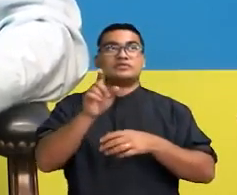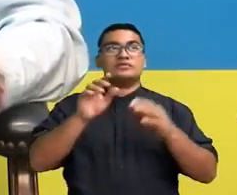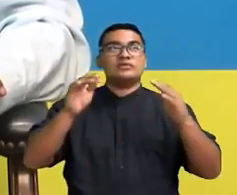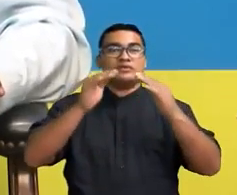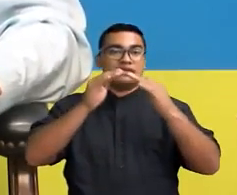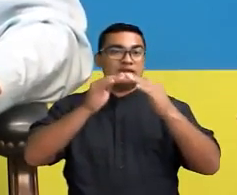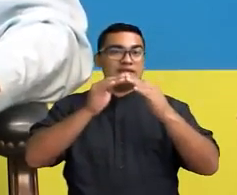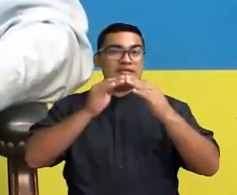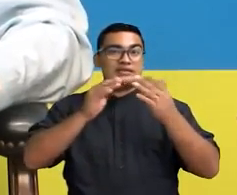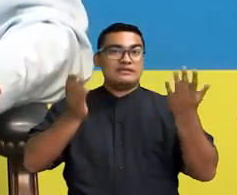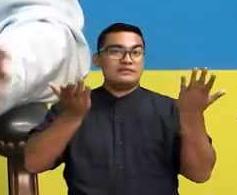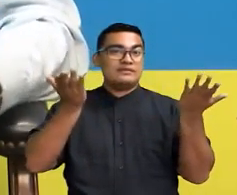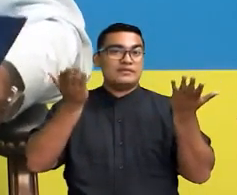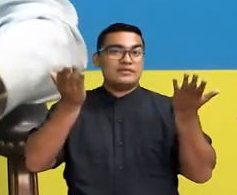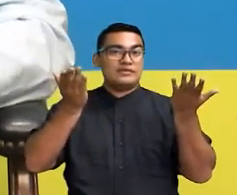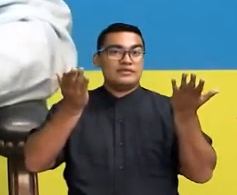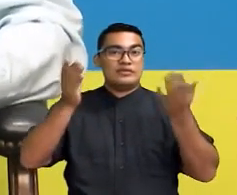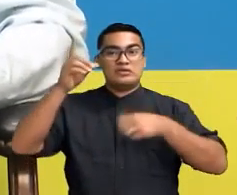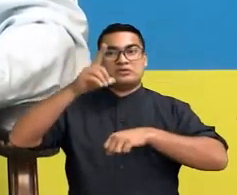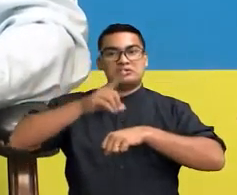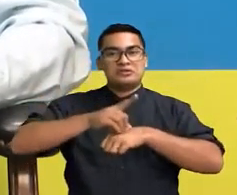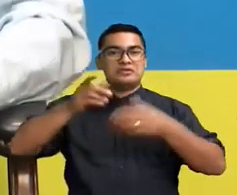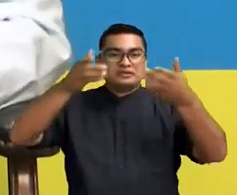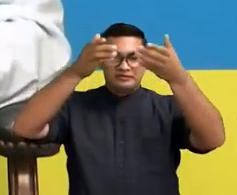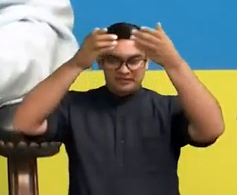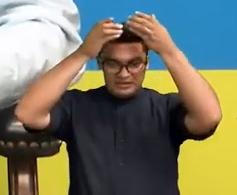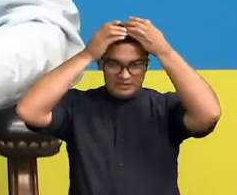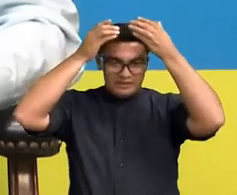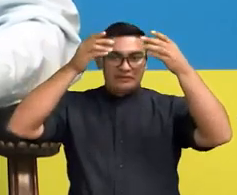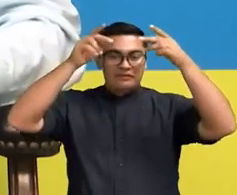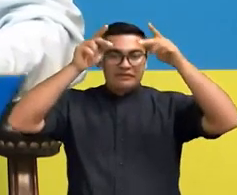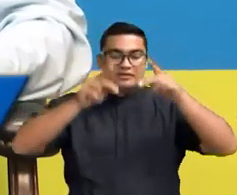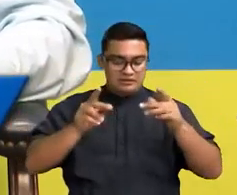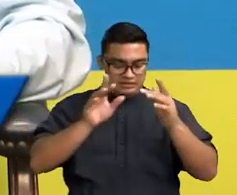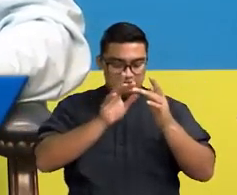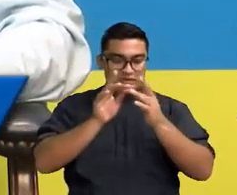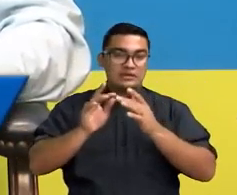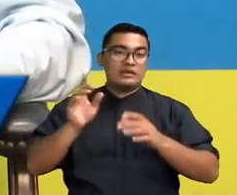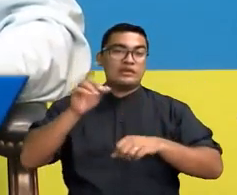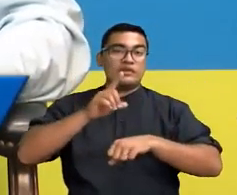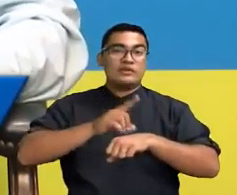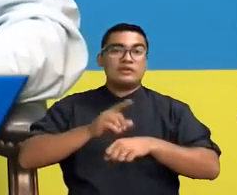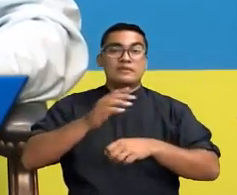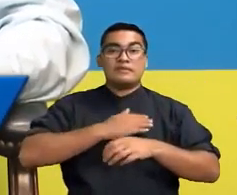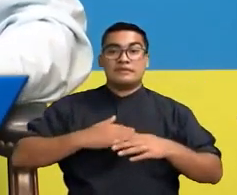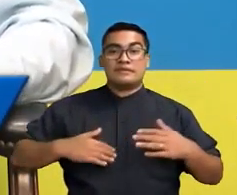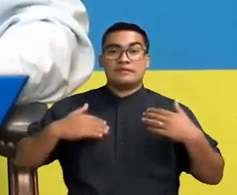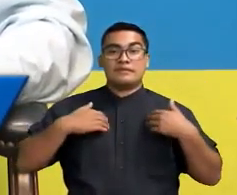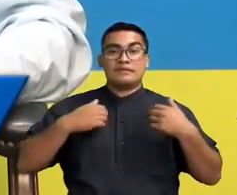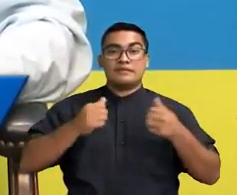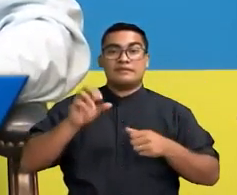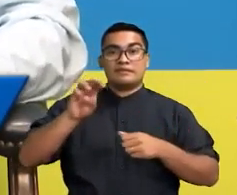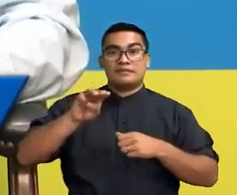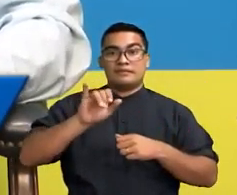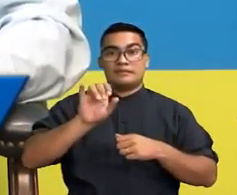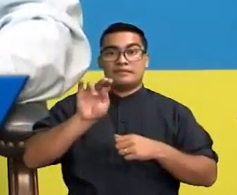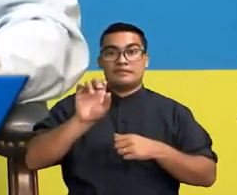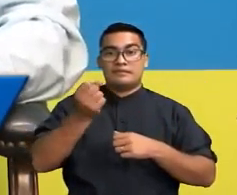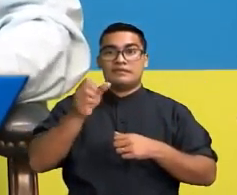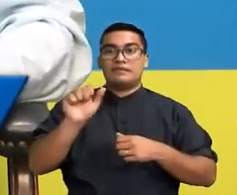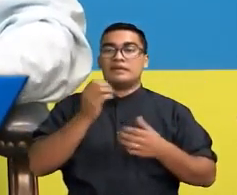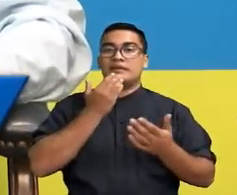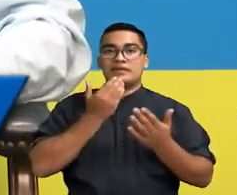la participación de doctores, enfermeras, personal médico del Ministerio de Salud. MINSA. Gracias a todos los